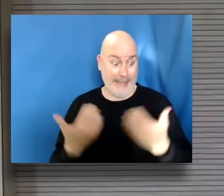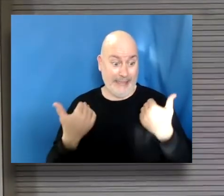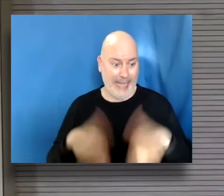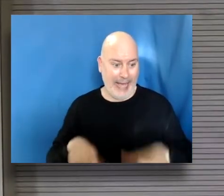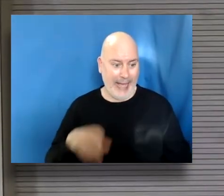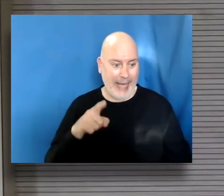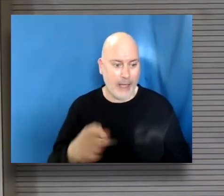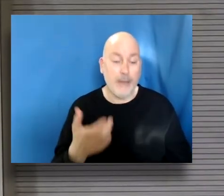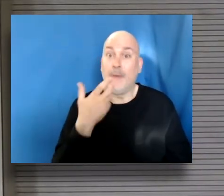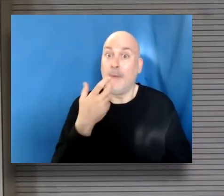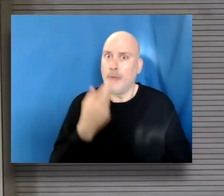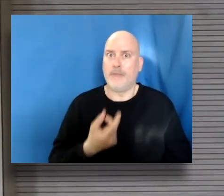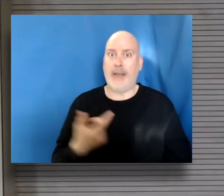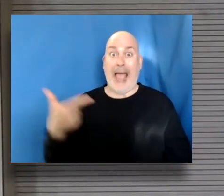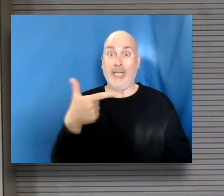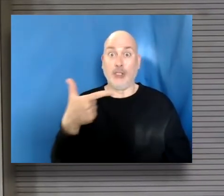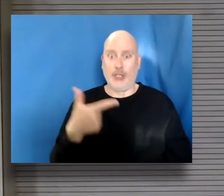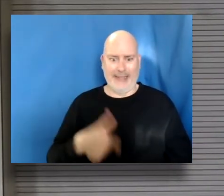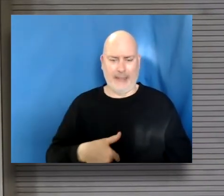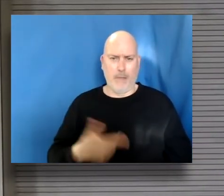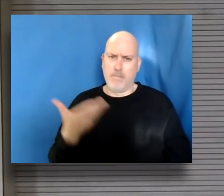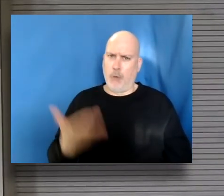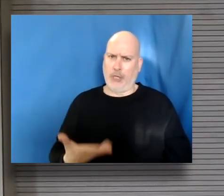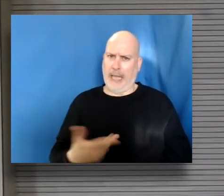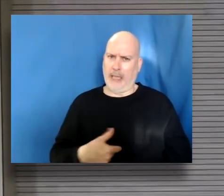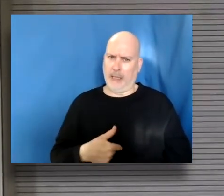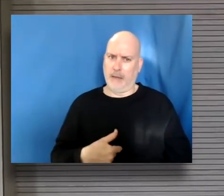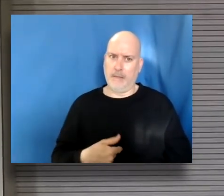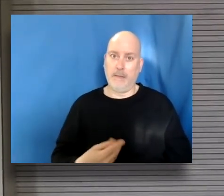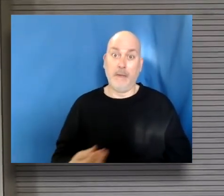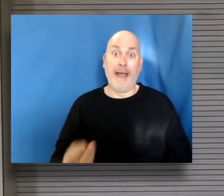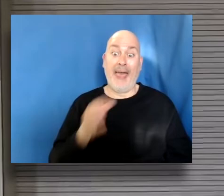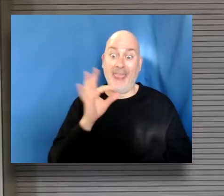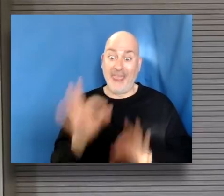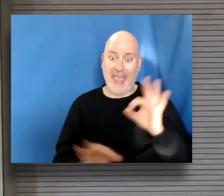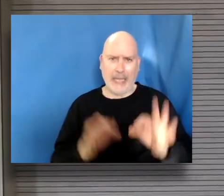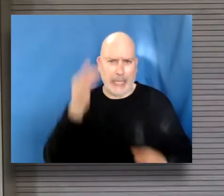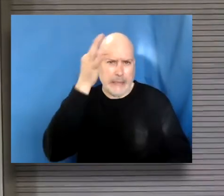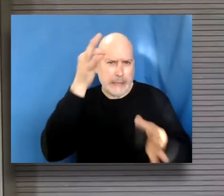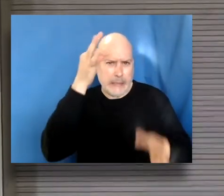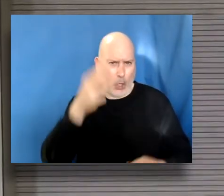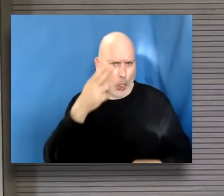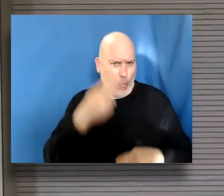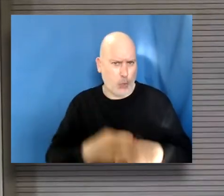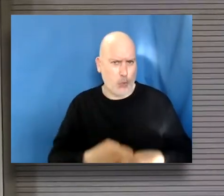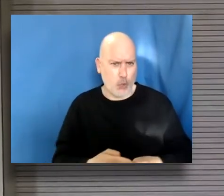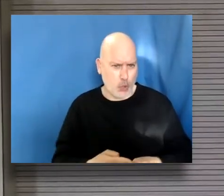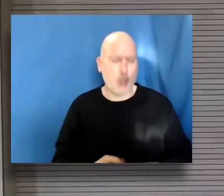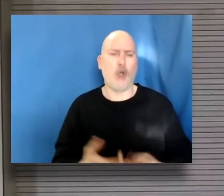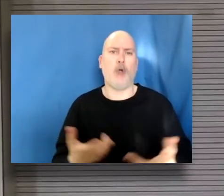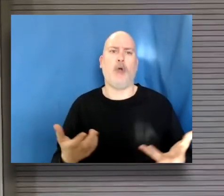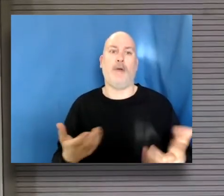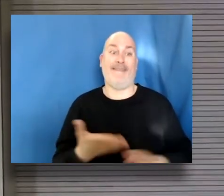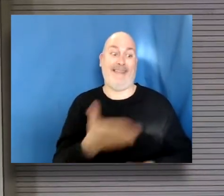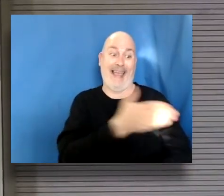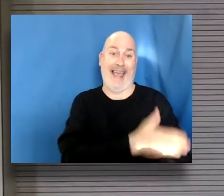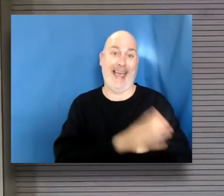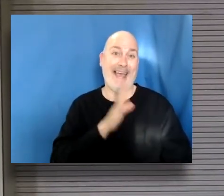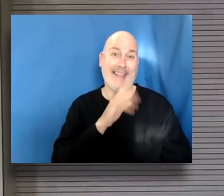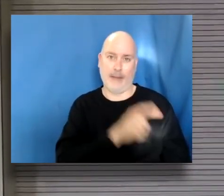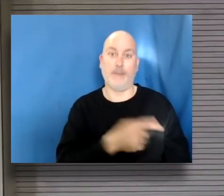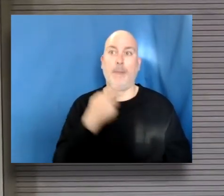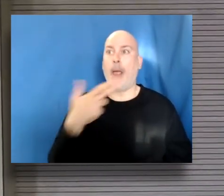casos de gastroenteritis importantes en que hacemos una dieta muy estricta, tal como ha comentado Roger, pues en base de